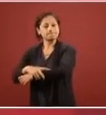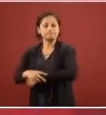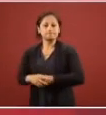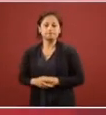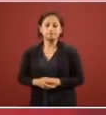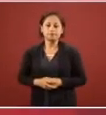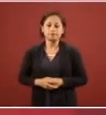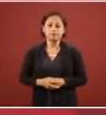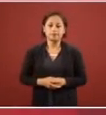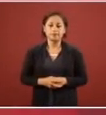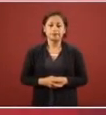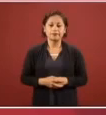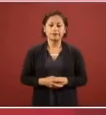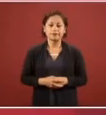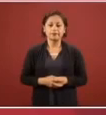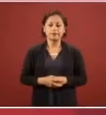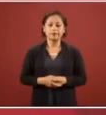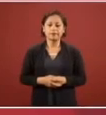Y